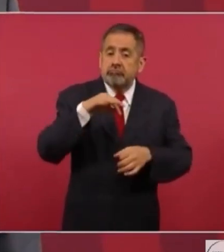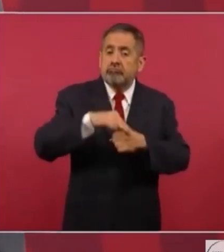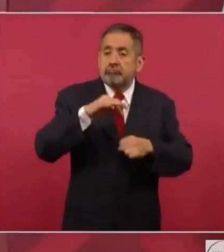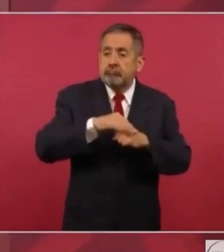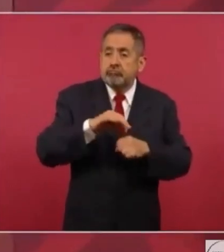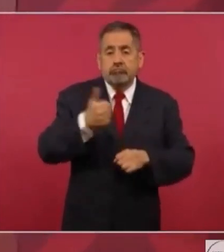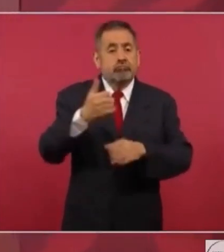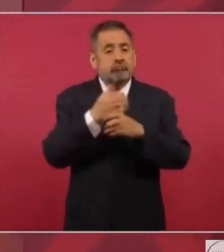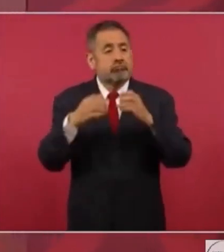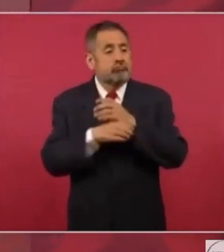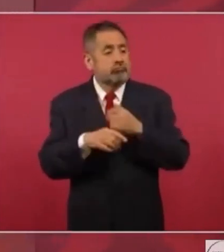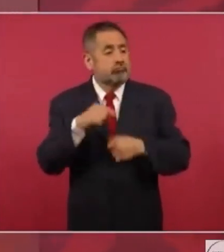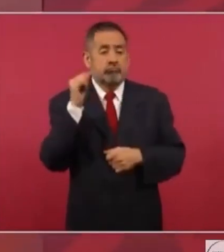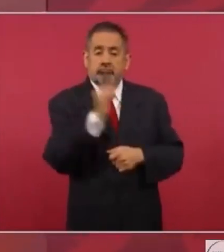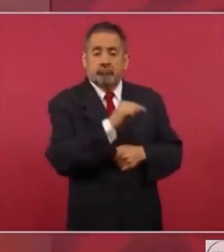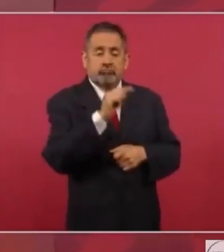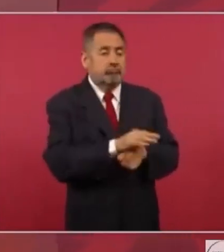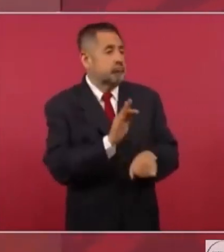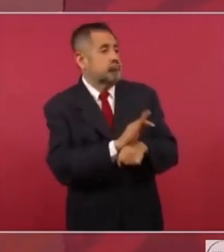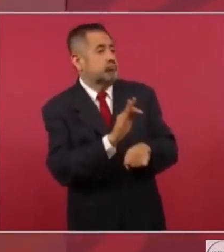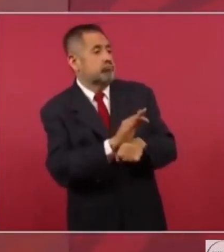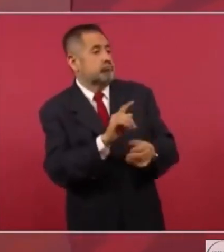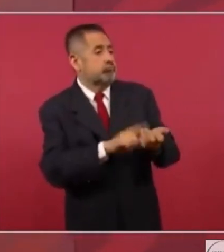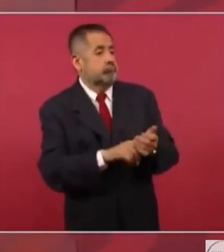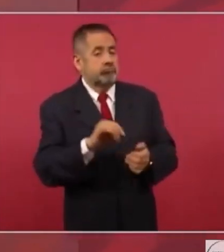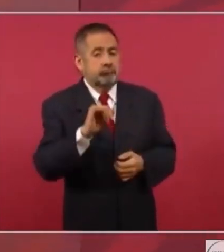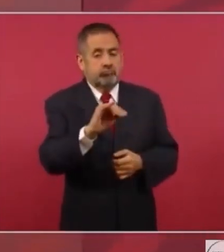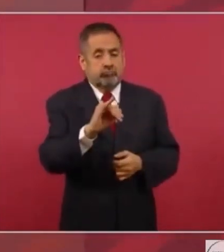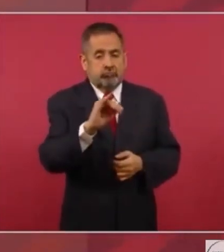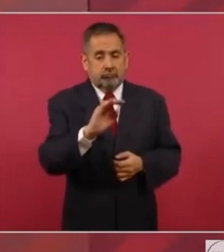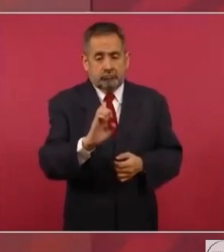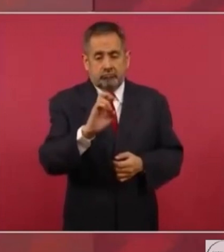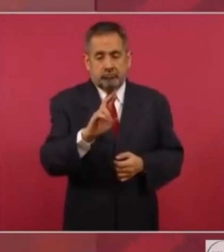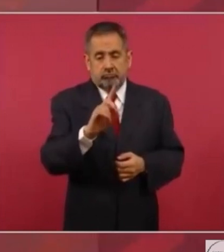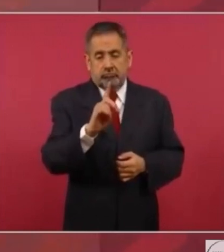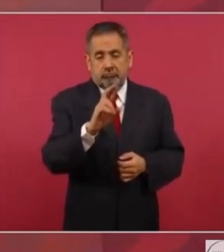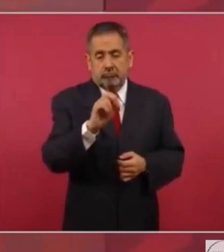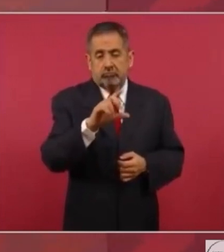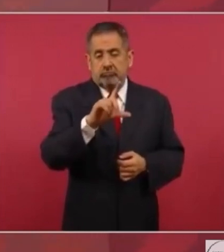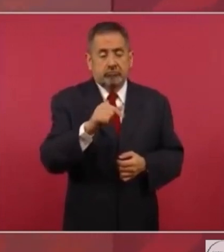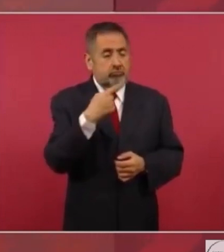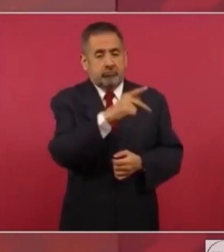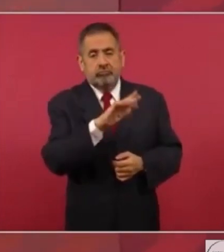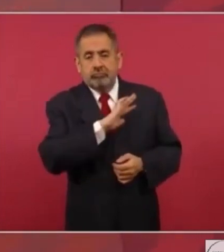para proteger a Iberdrola, una empresa española